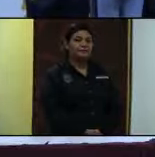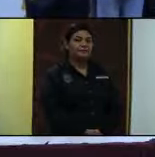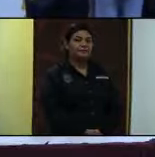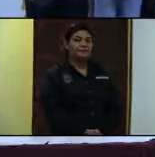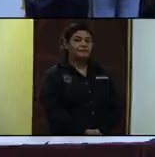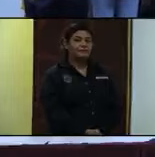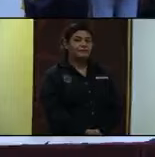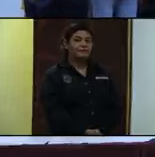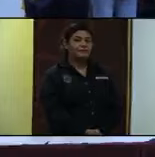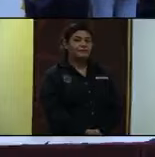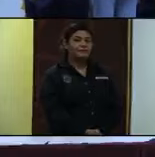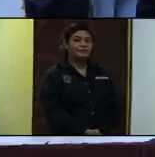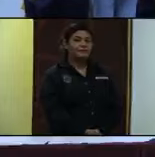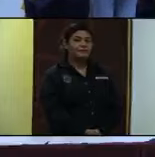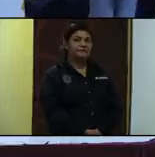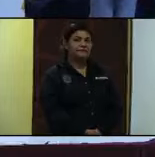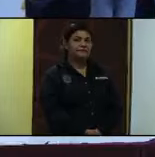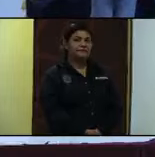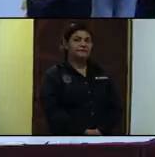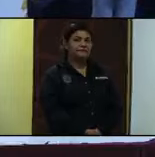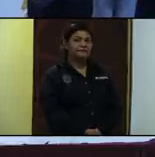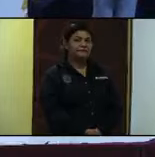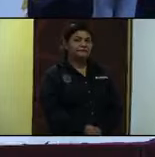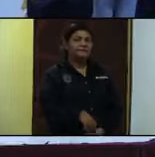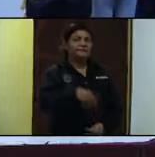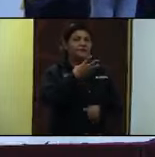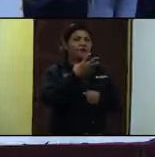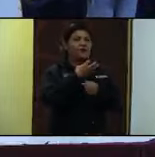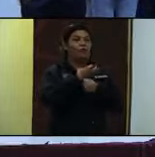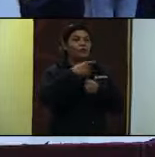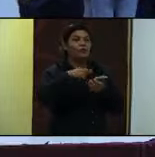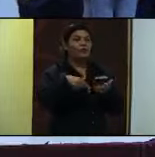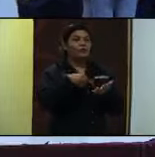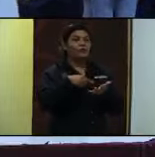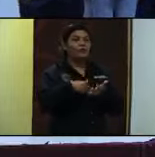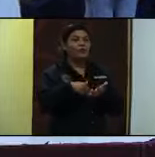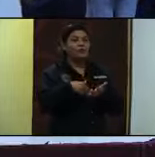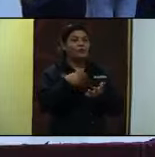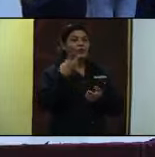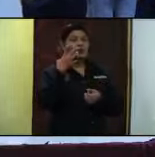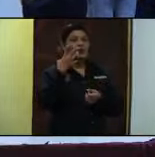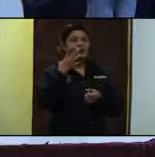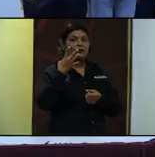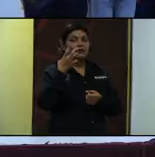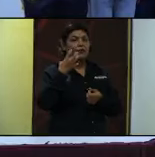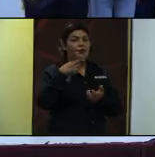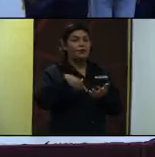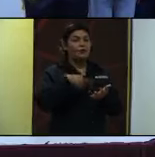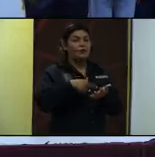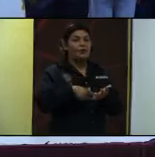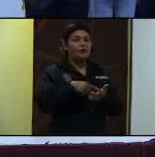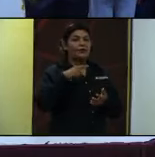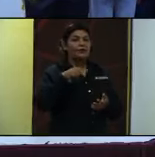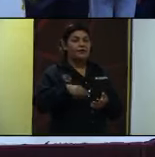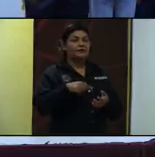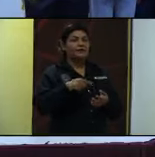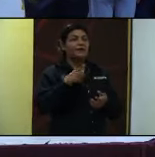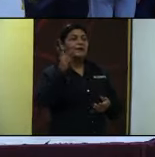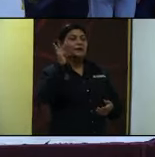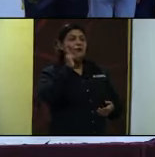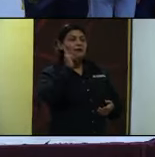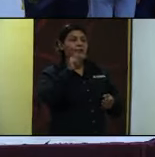Ah, mira. No. Cuarto lugar también obtuvimos en la prueba pentatlón deportiva. Esta prueba es